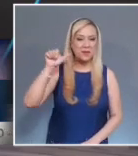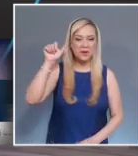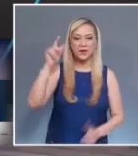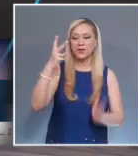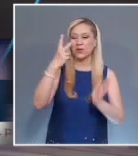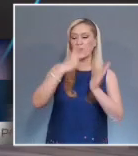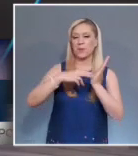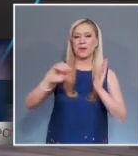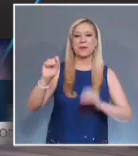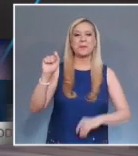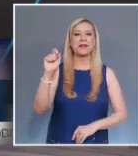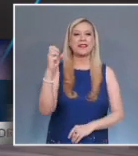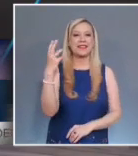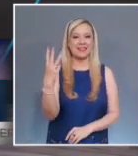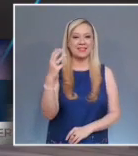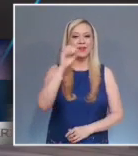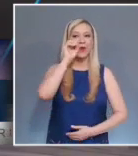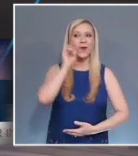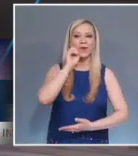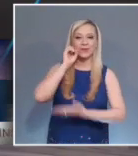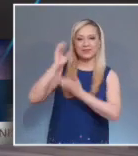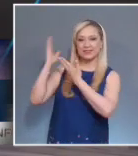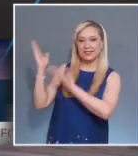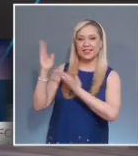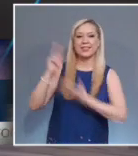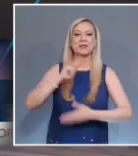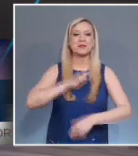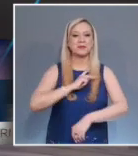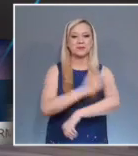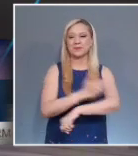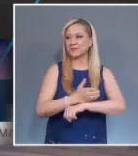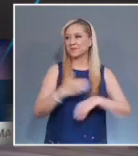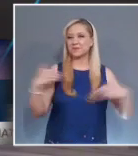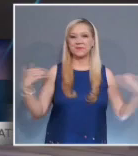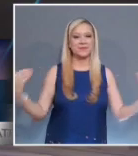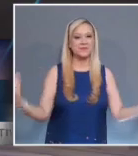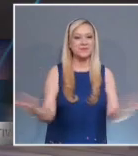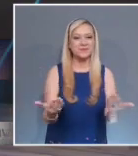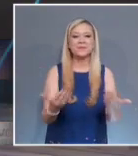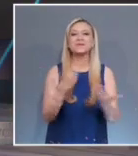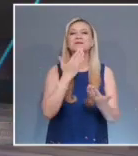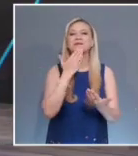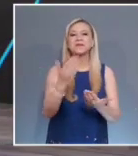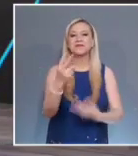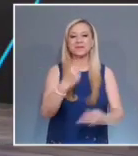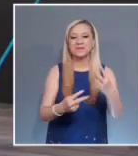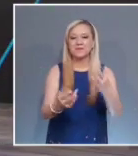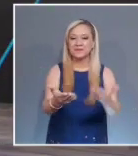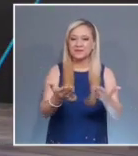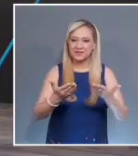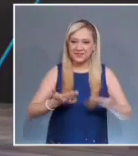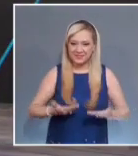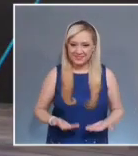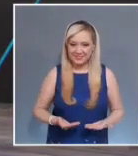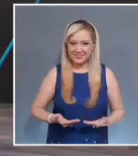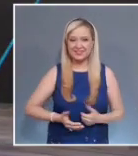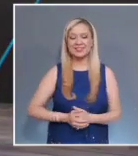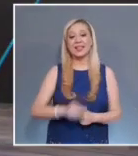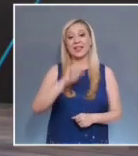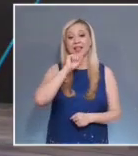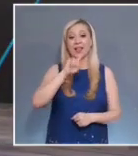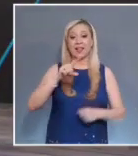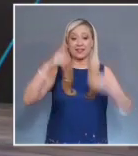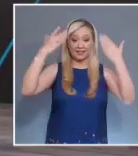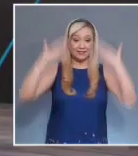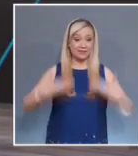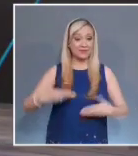Soy Oscar González y a nombre de todo este equipo de trabajo le damos la más cordial bienvenida y saludamos a mi